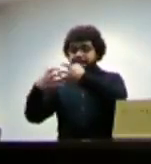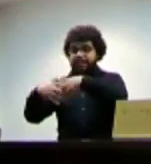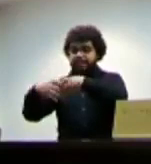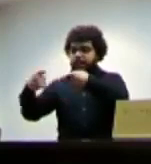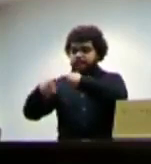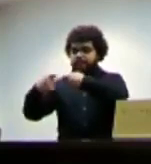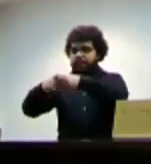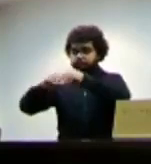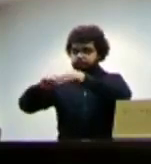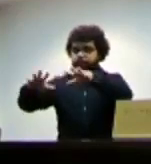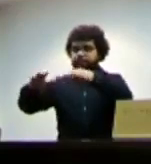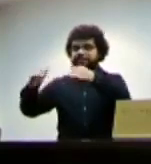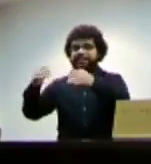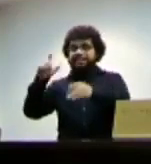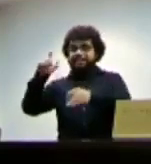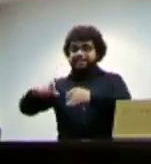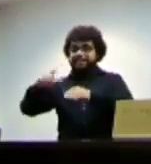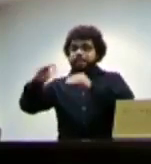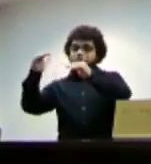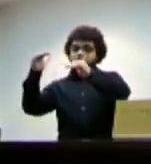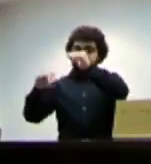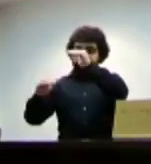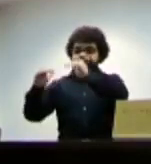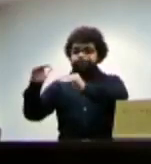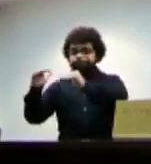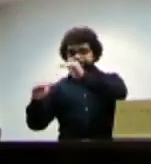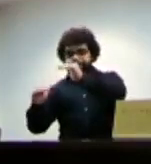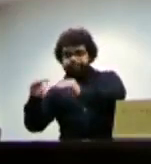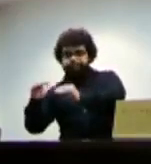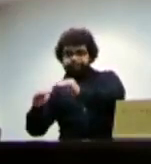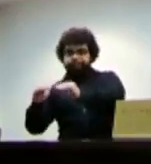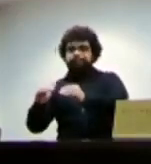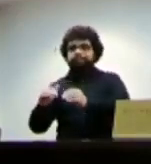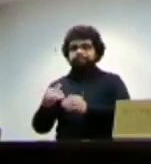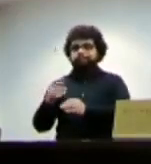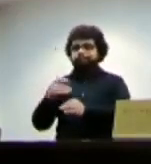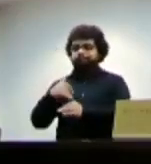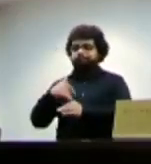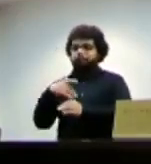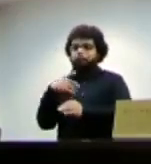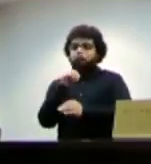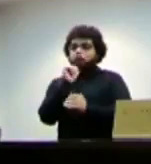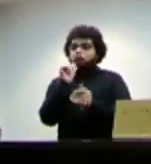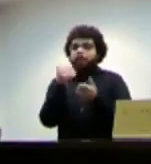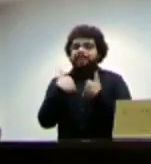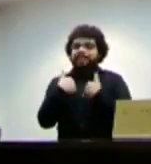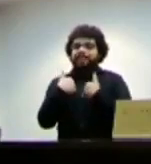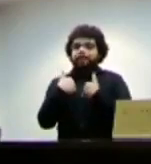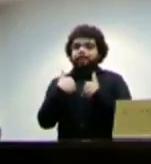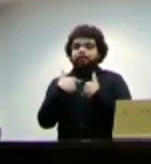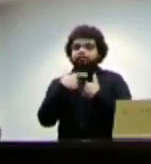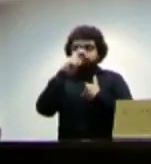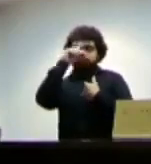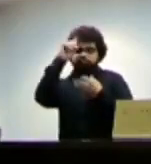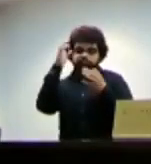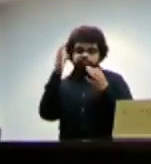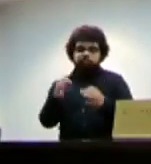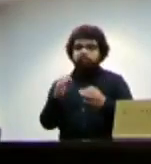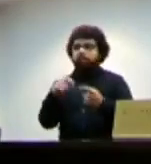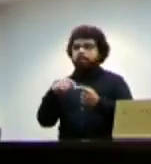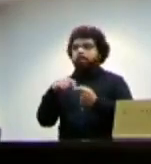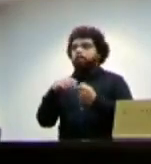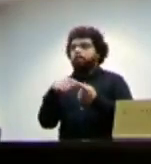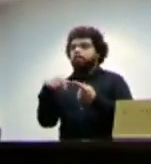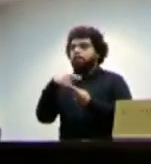relevar carga controladamente, no hay un discernimiento de cuáles fueron los o